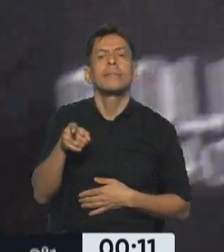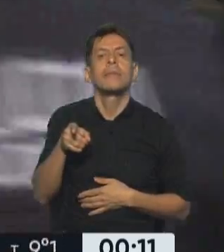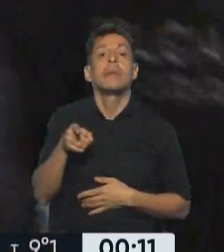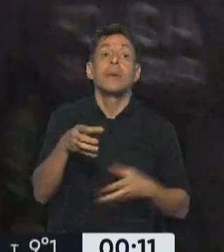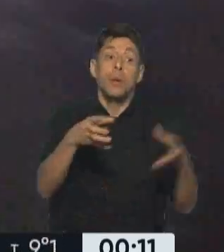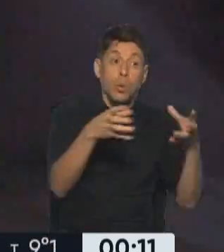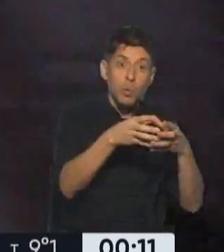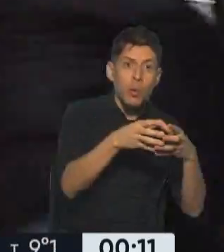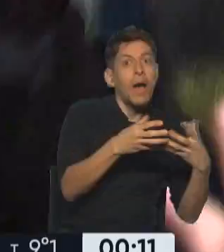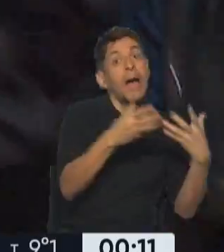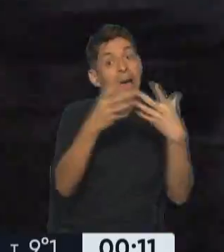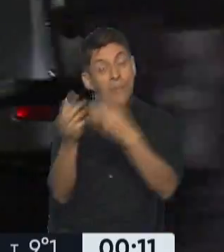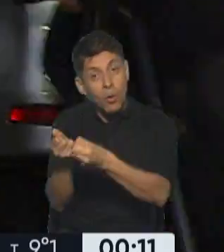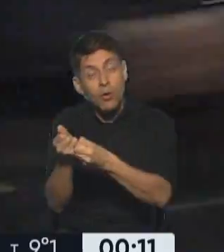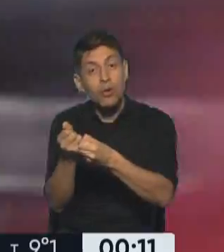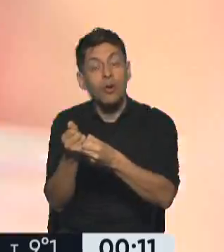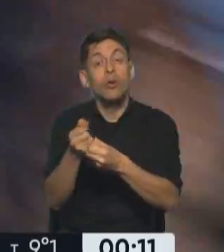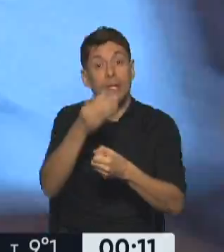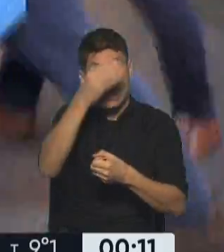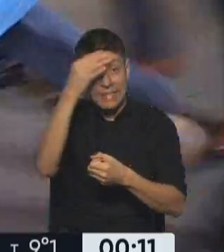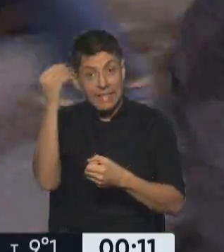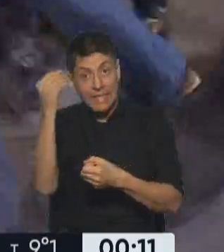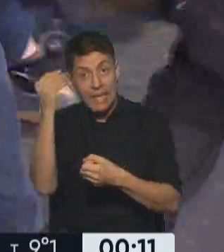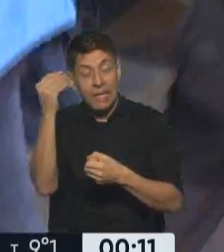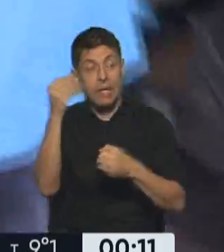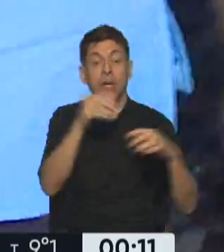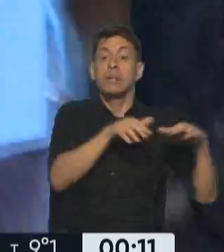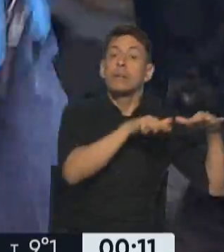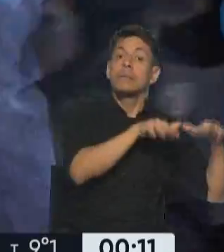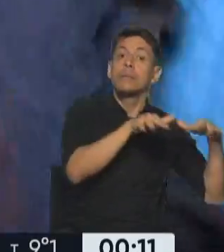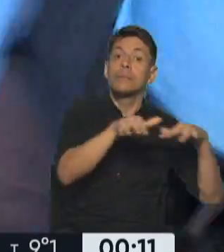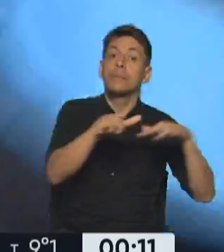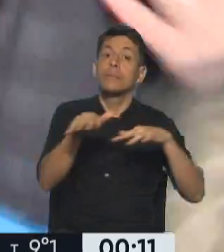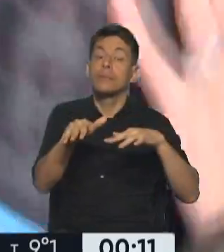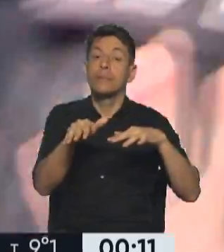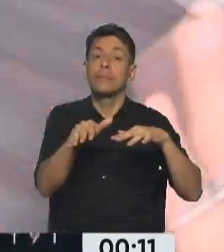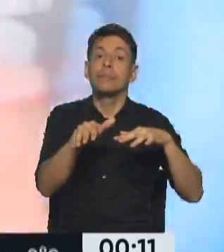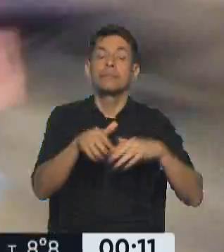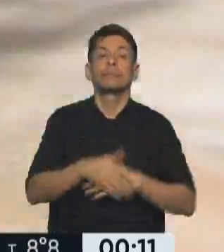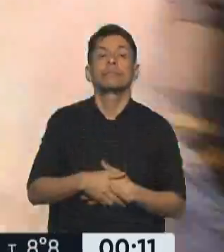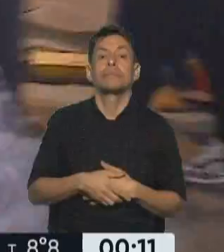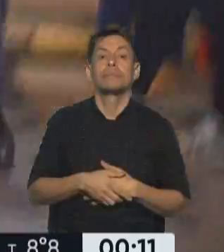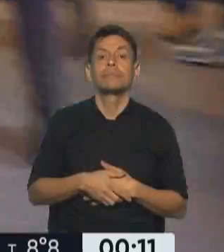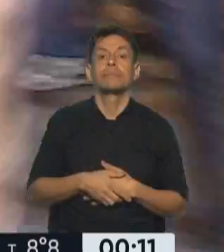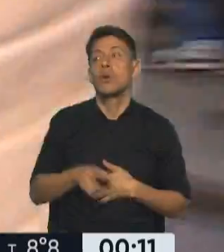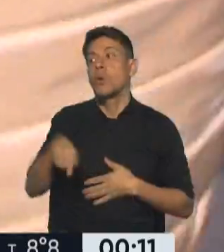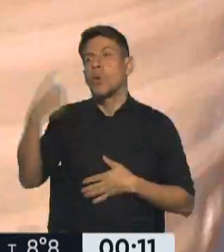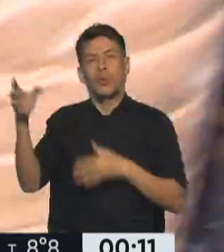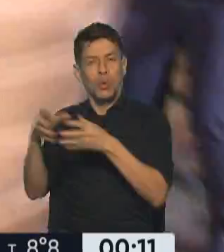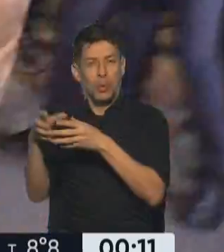de Cristina Kirchner se acercó para tratar de acercarse justamente al otro lado del cordón, que había